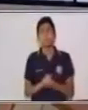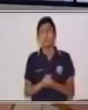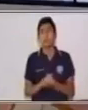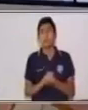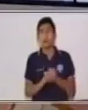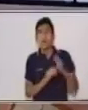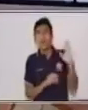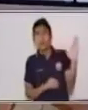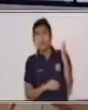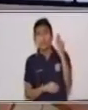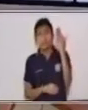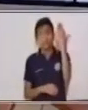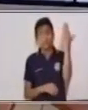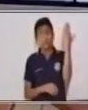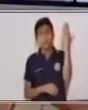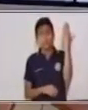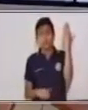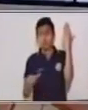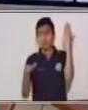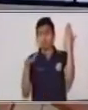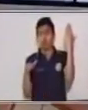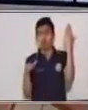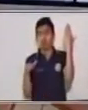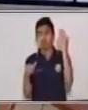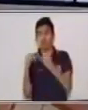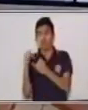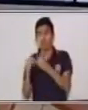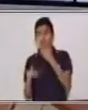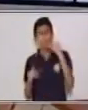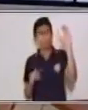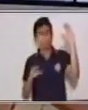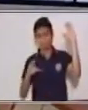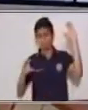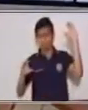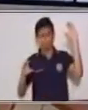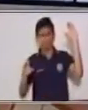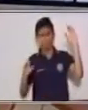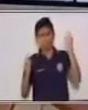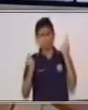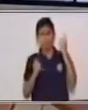la interrogante que responde para la parte en las mañanas?